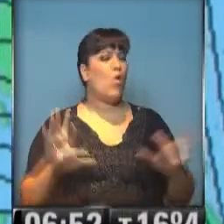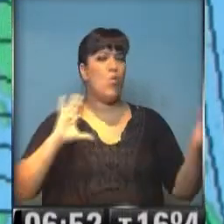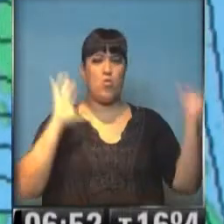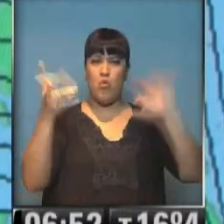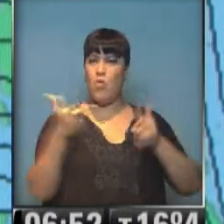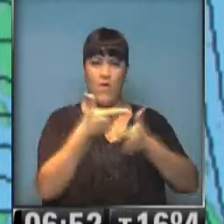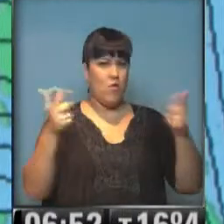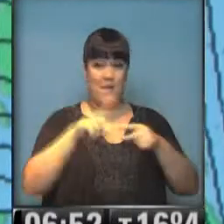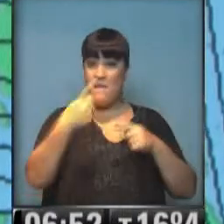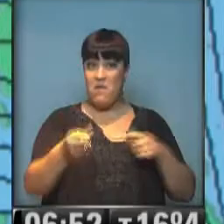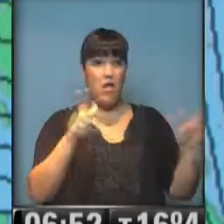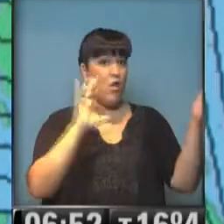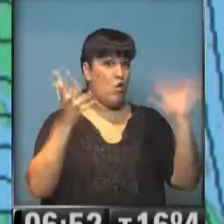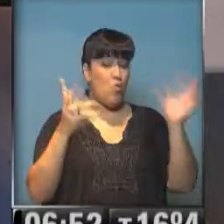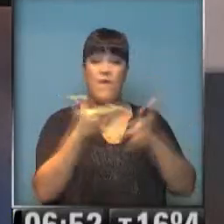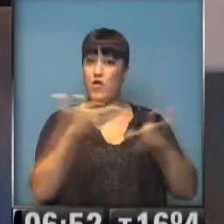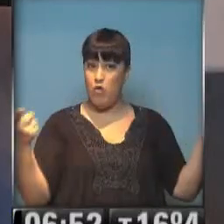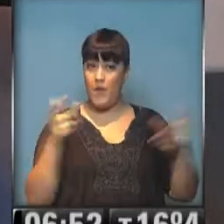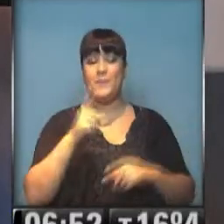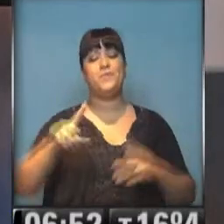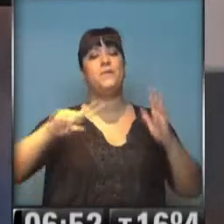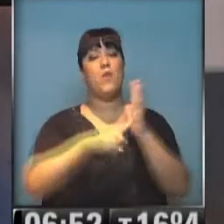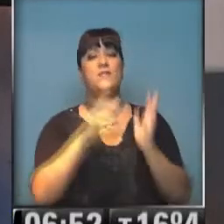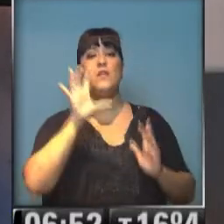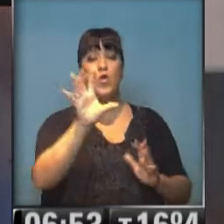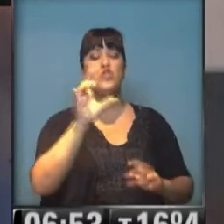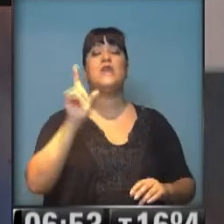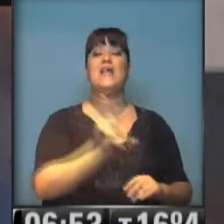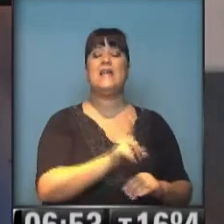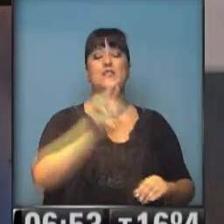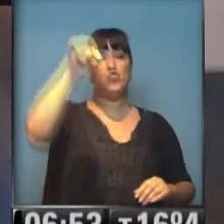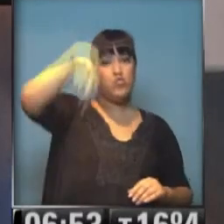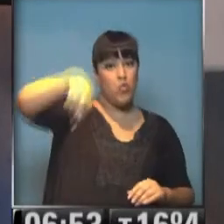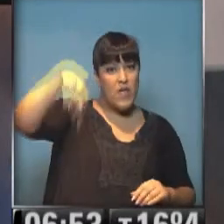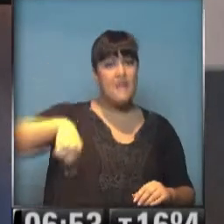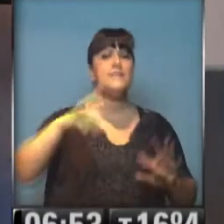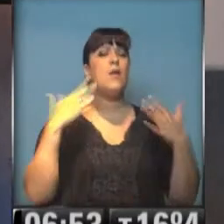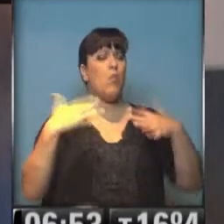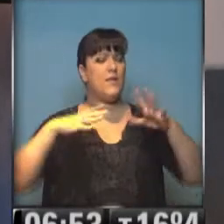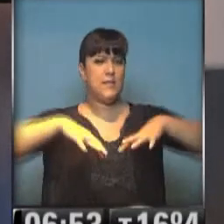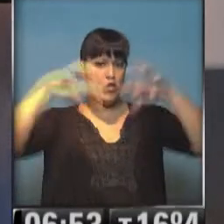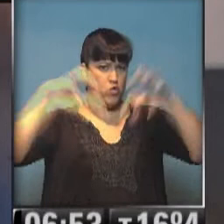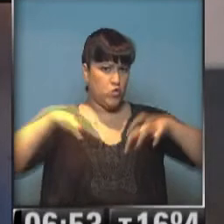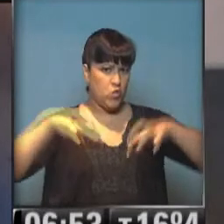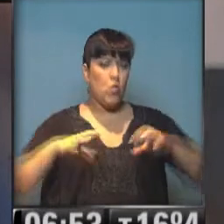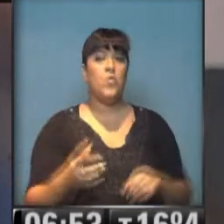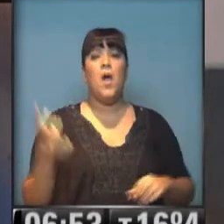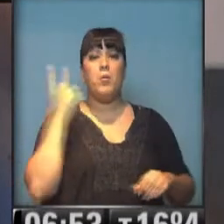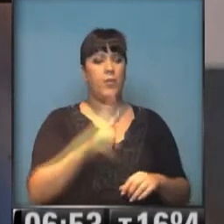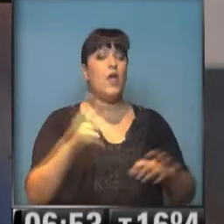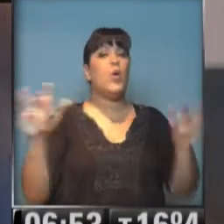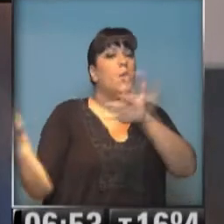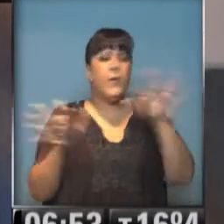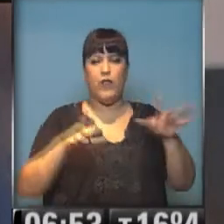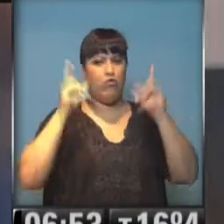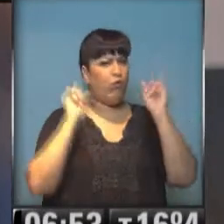para mañana. En el sudeste de la provincia de Buenos Aires, algunas gotitas pueden caer. Y no afloja el viento en